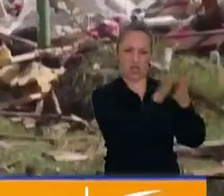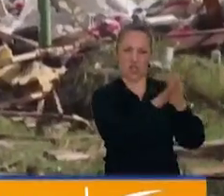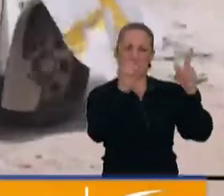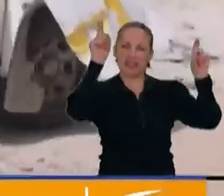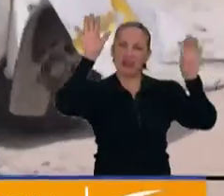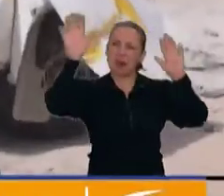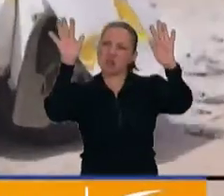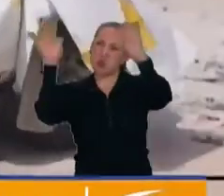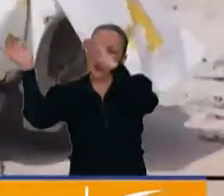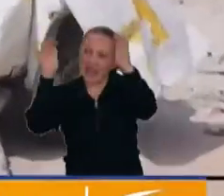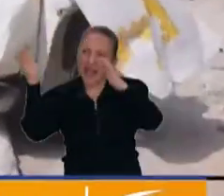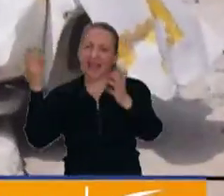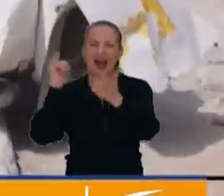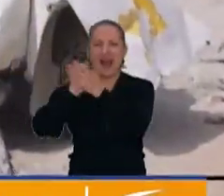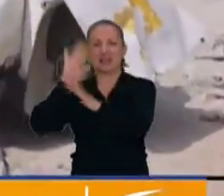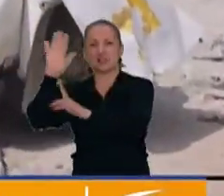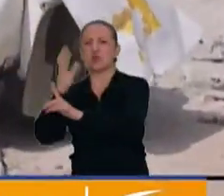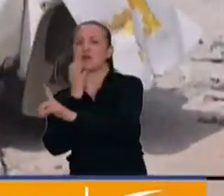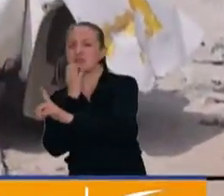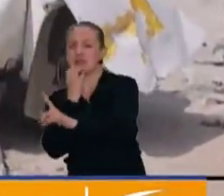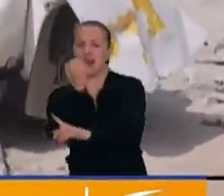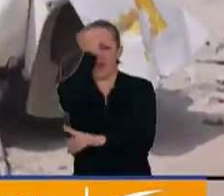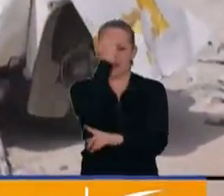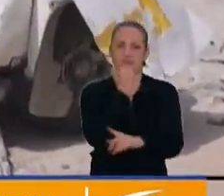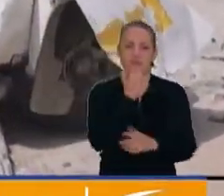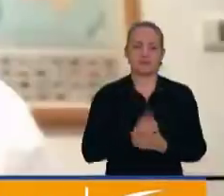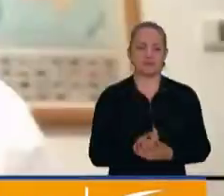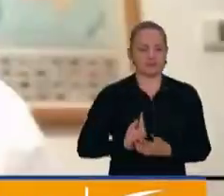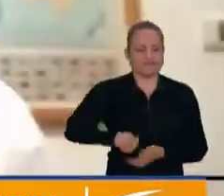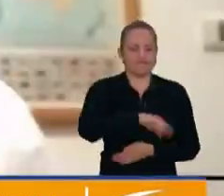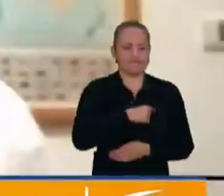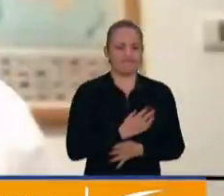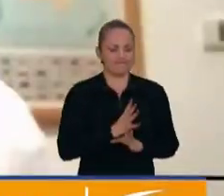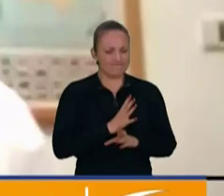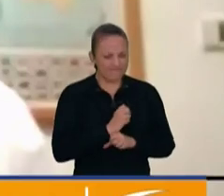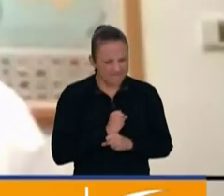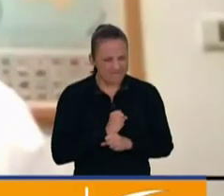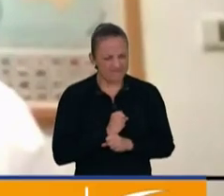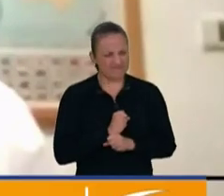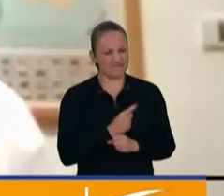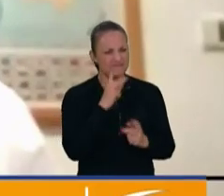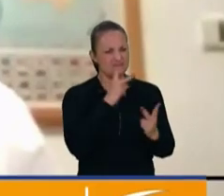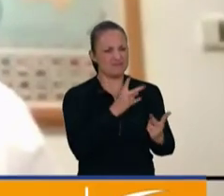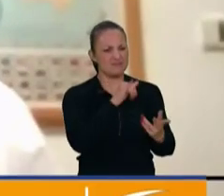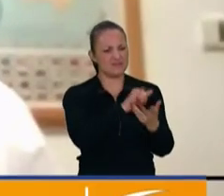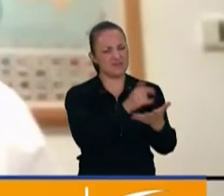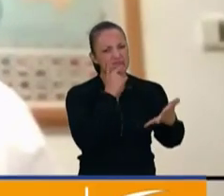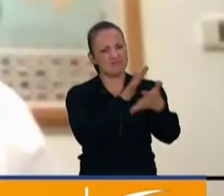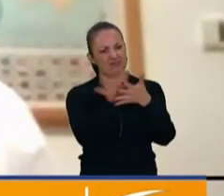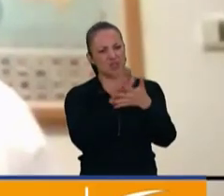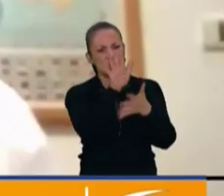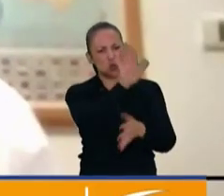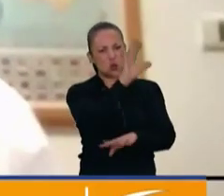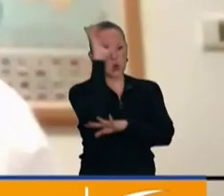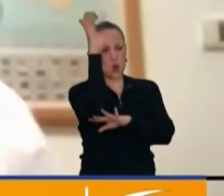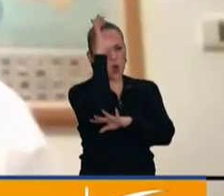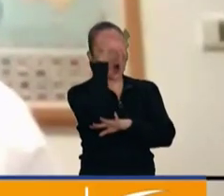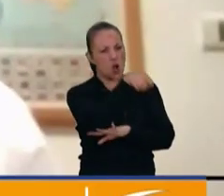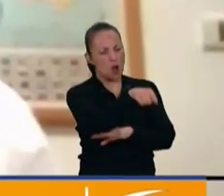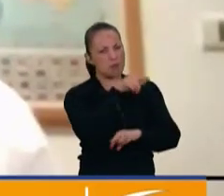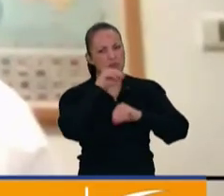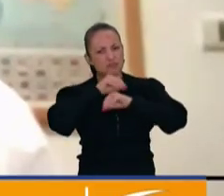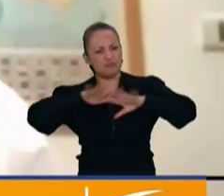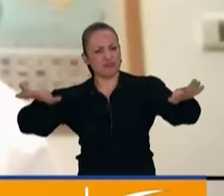entre Israel y Hamas. Estamos muy decepcionados por el mensaje los mensajes que salieron de Colombia.